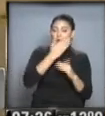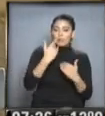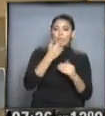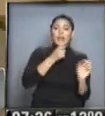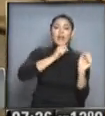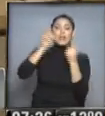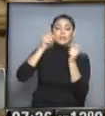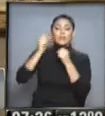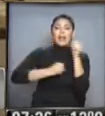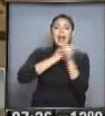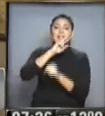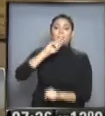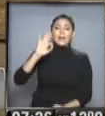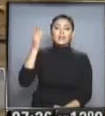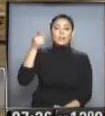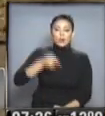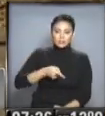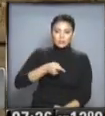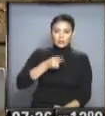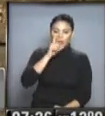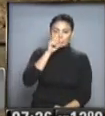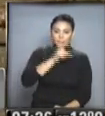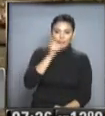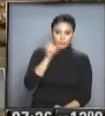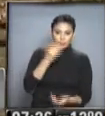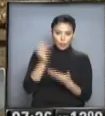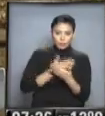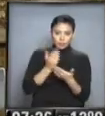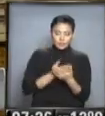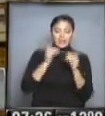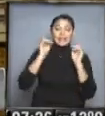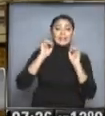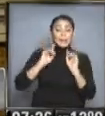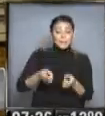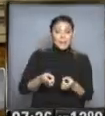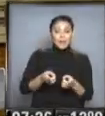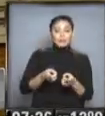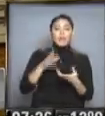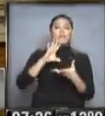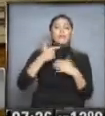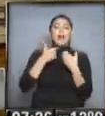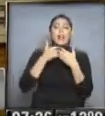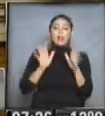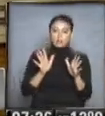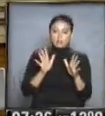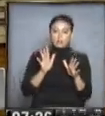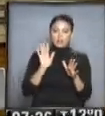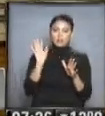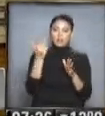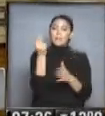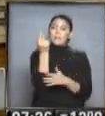exportar hasta el 20% del crudo que produzcan. También tendrán libre disponibilidad de las